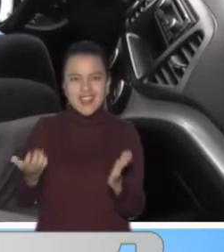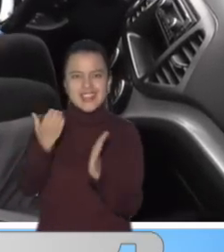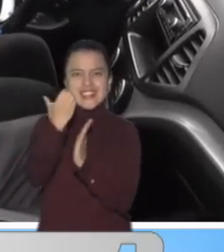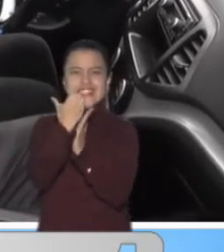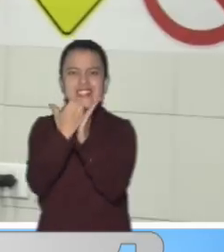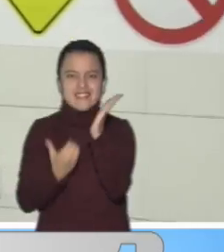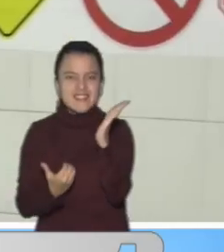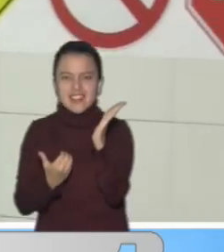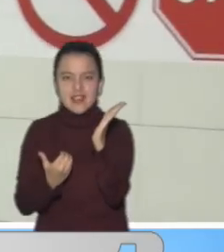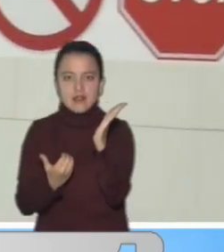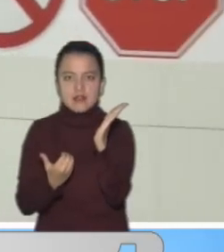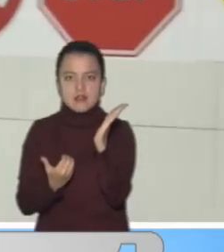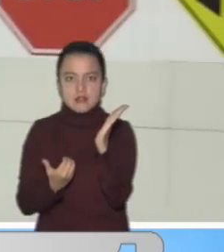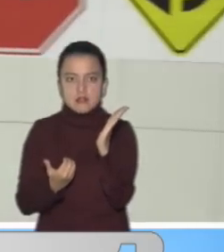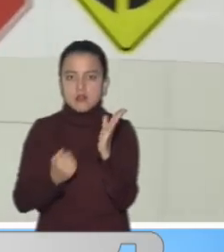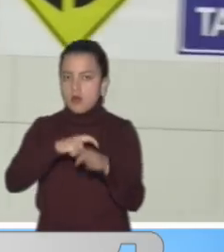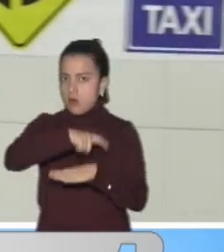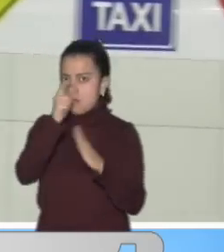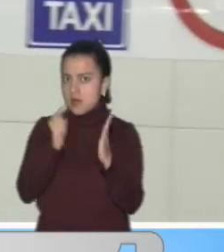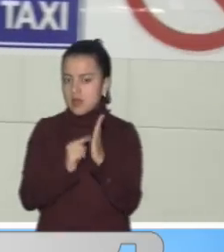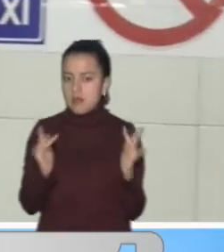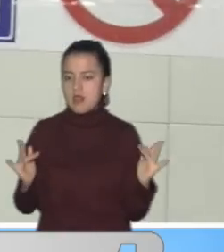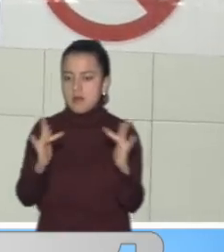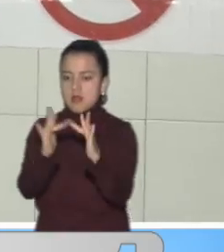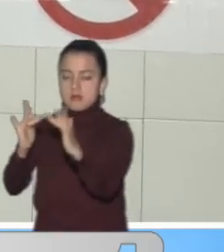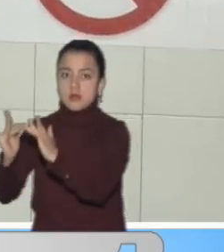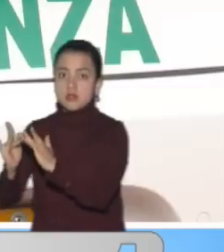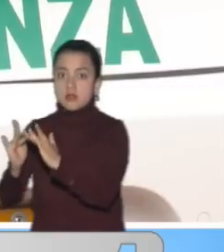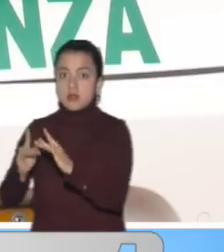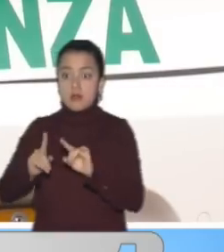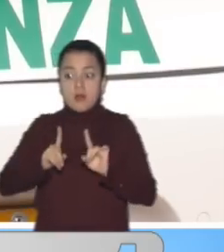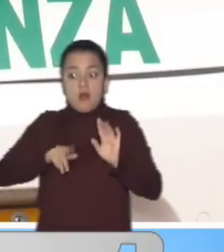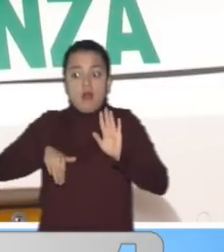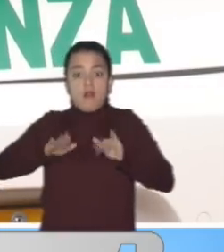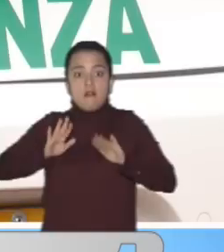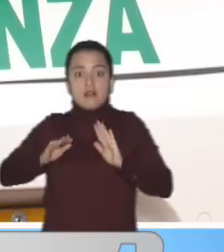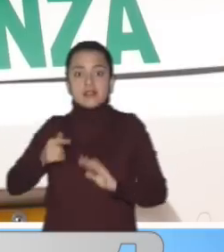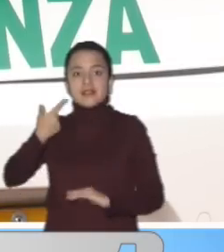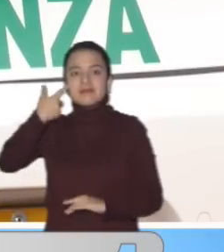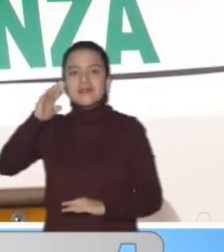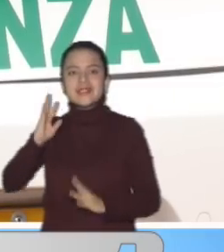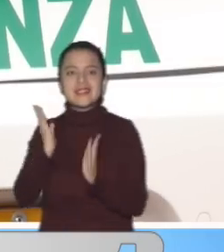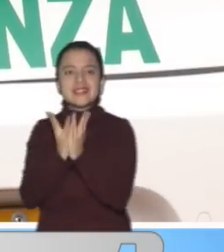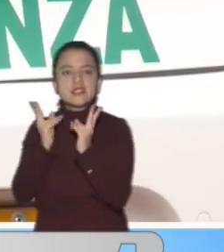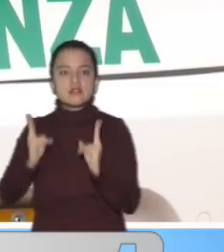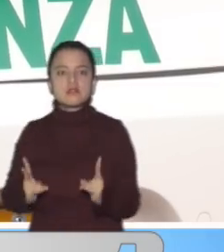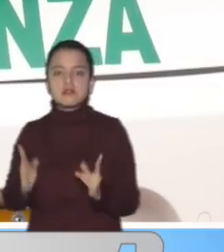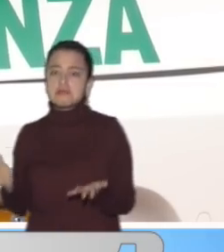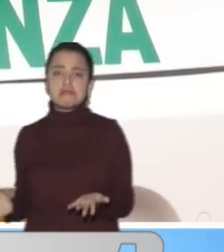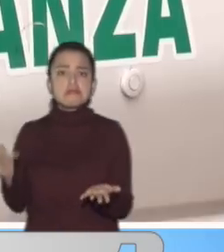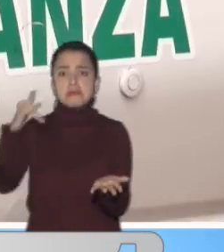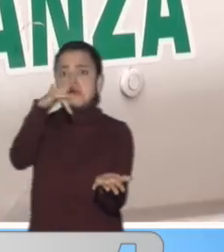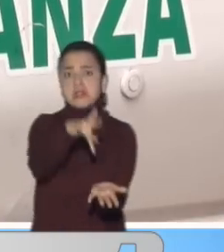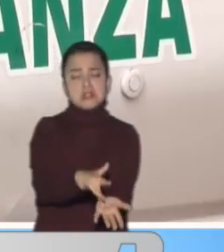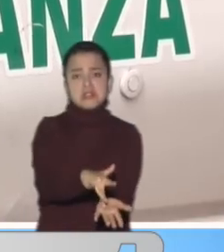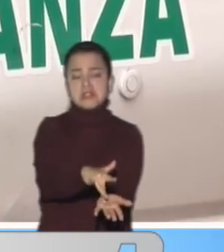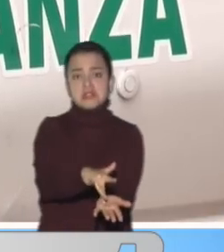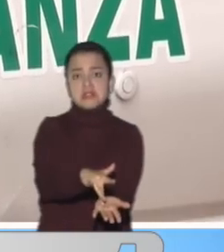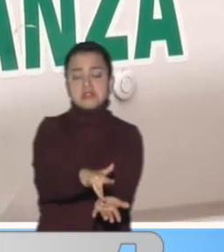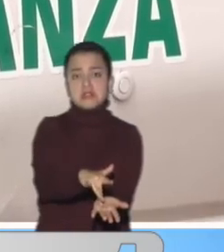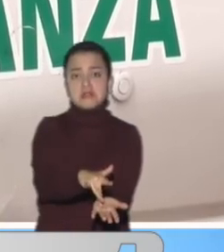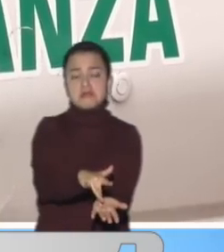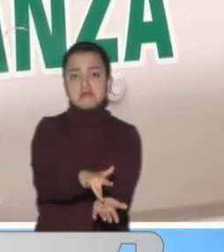sucede. ¿Qué encontramos? Que los alumnos no van a los procesos de formación y aún así estos centros de